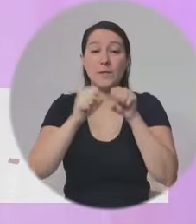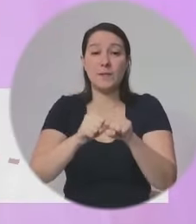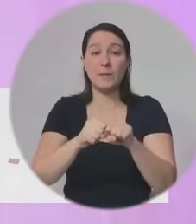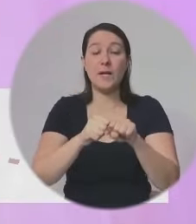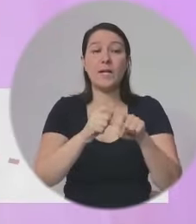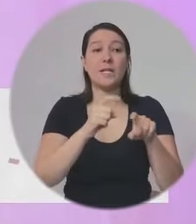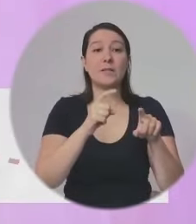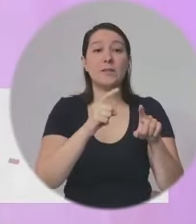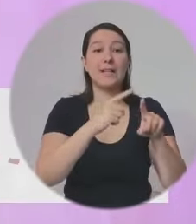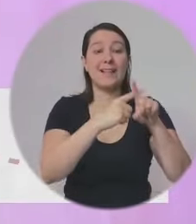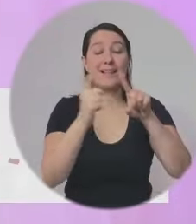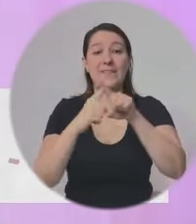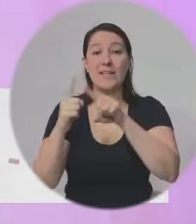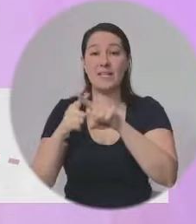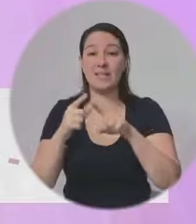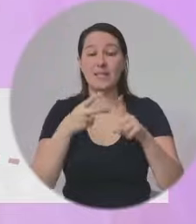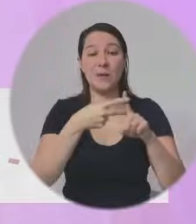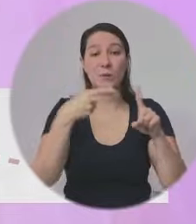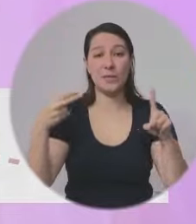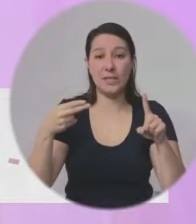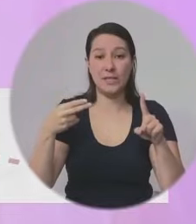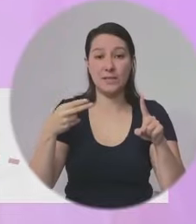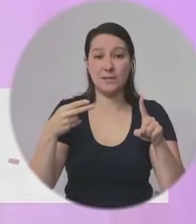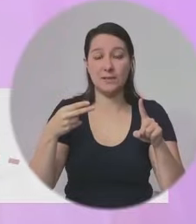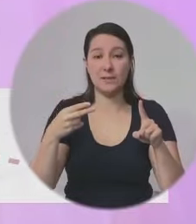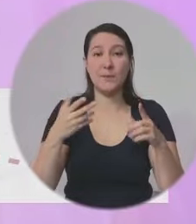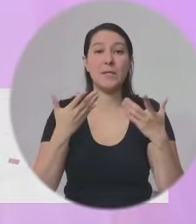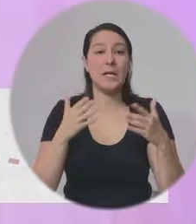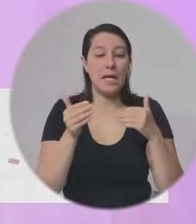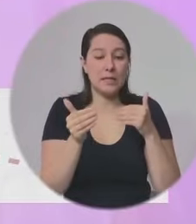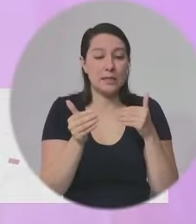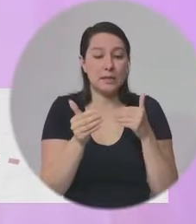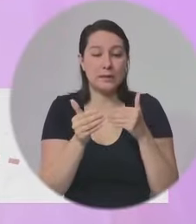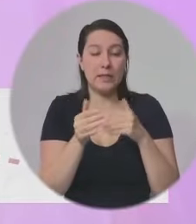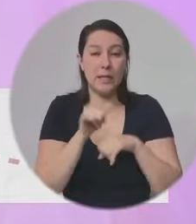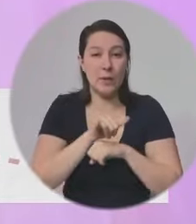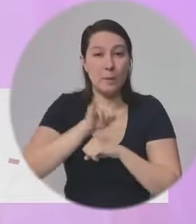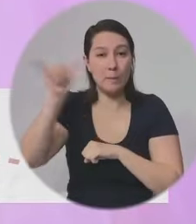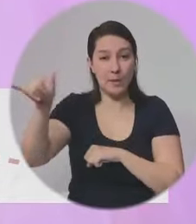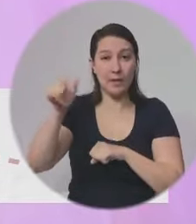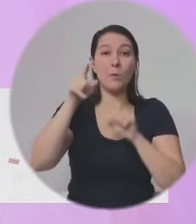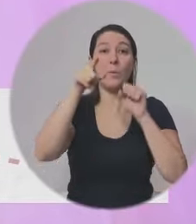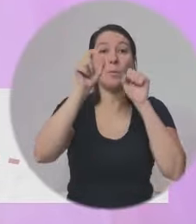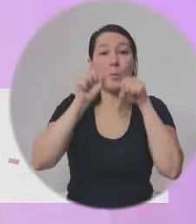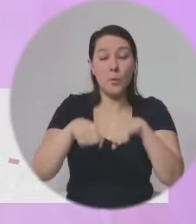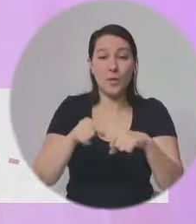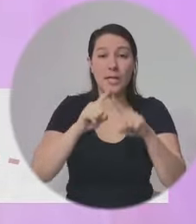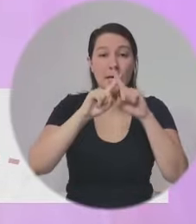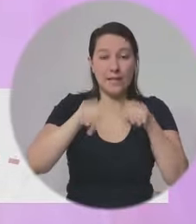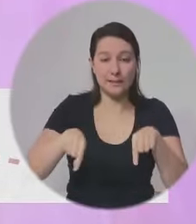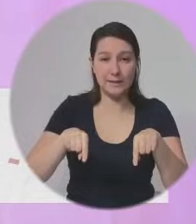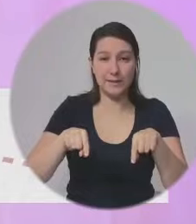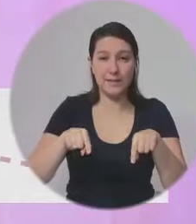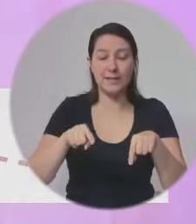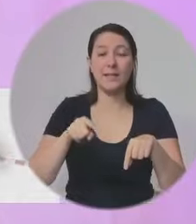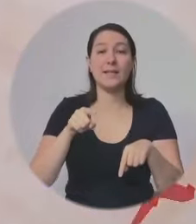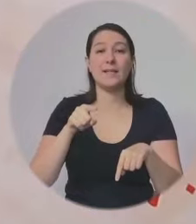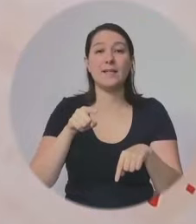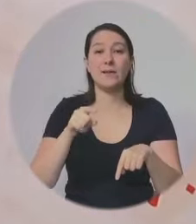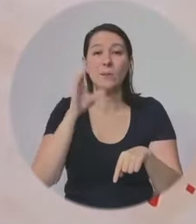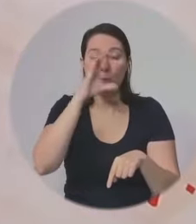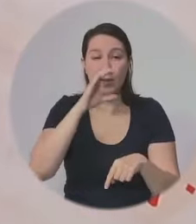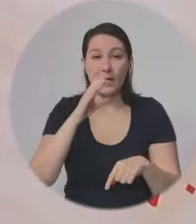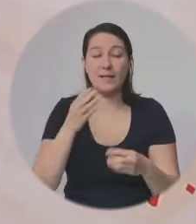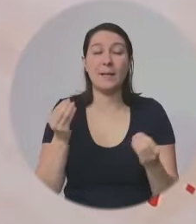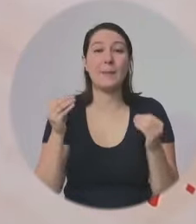cancelación gratuita para qué Para que ya más cercano al viaje puedan ustedes Cancelar y Buscar el que más le sirva y